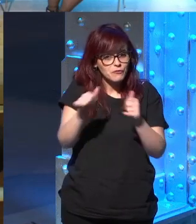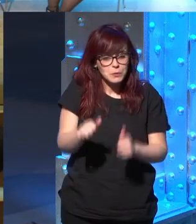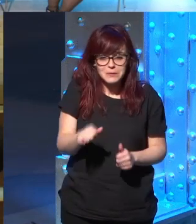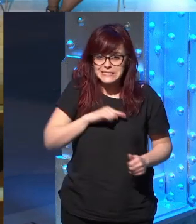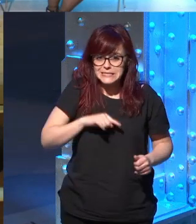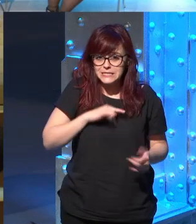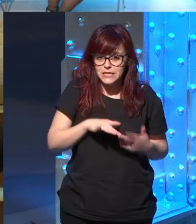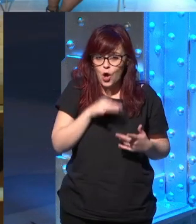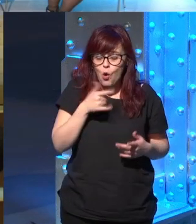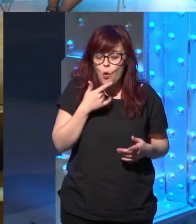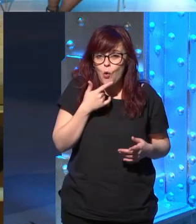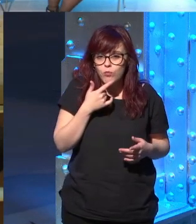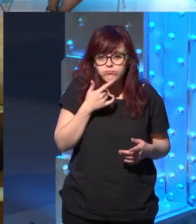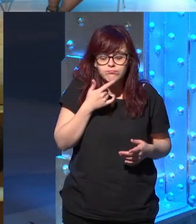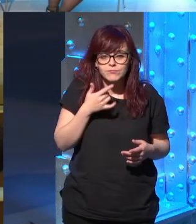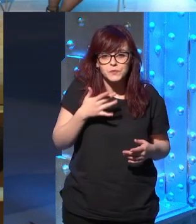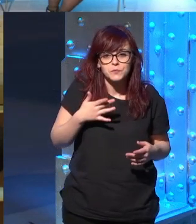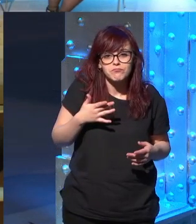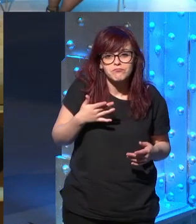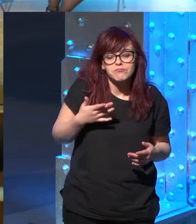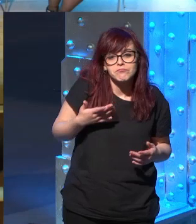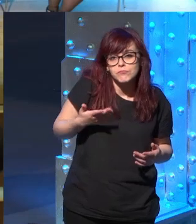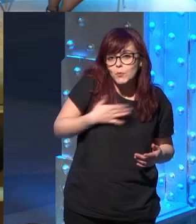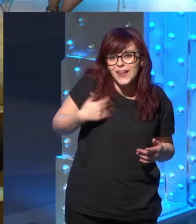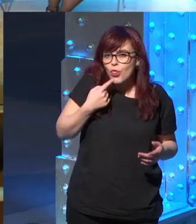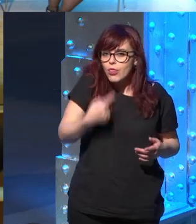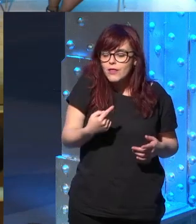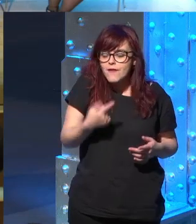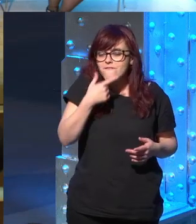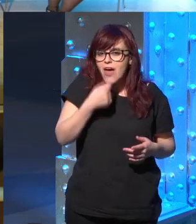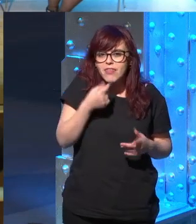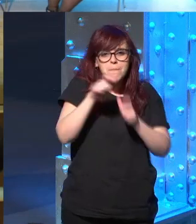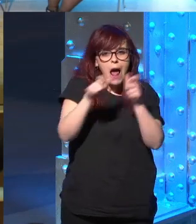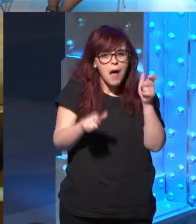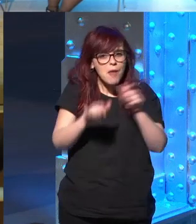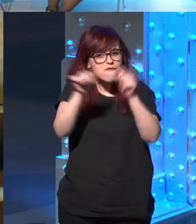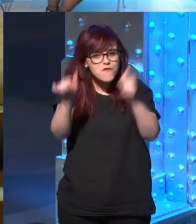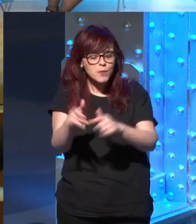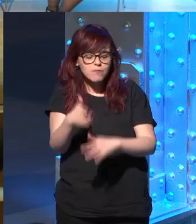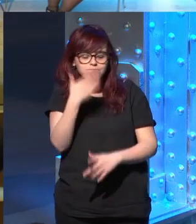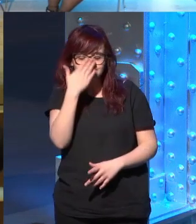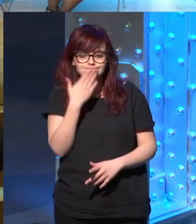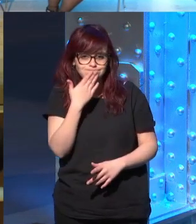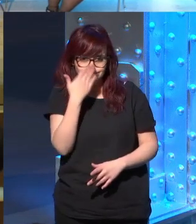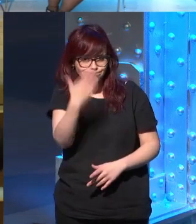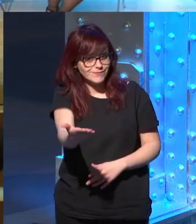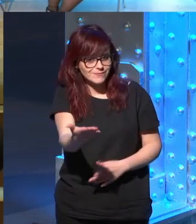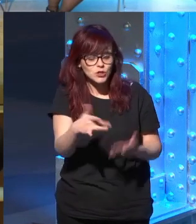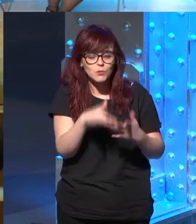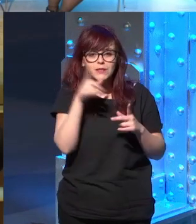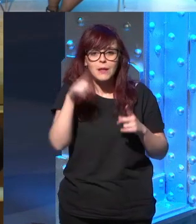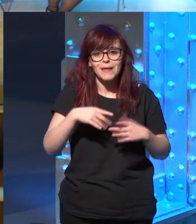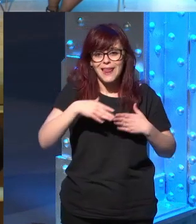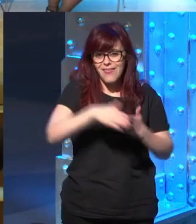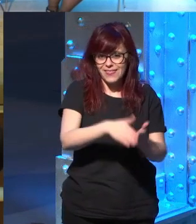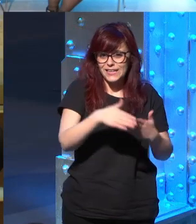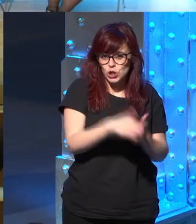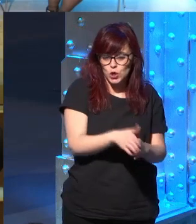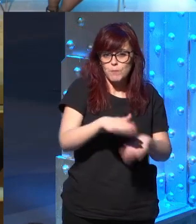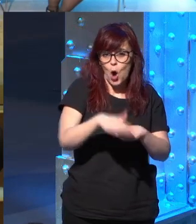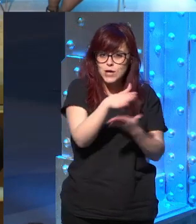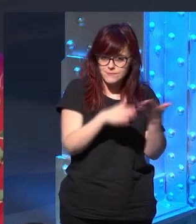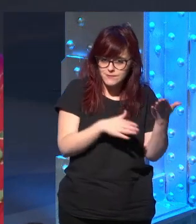bueno, expresa de manera más fiel lo que quiero decir. Ya les digo, yo escribo poesía, edito